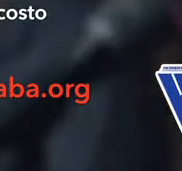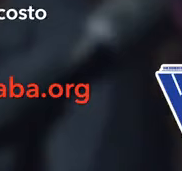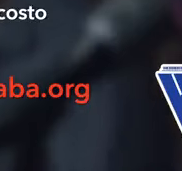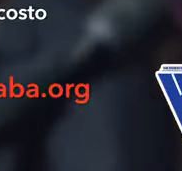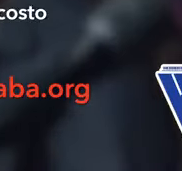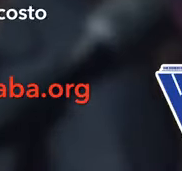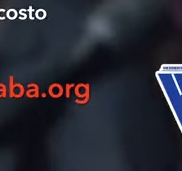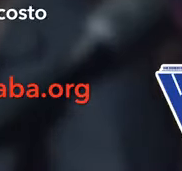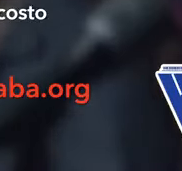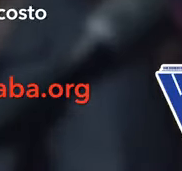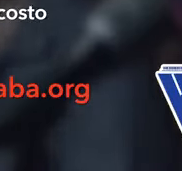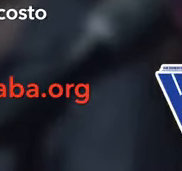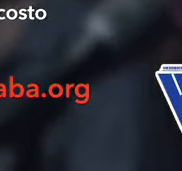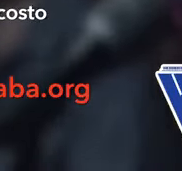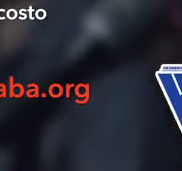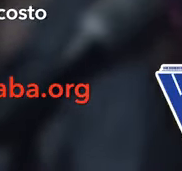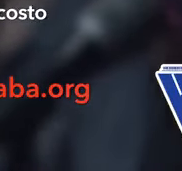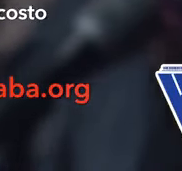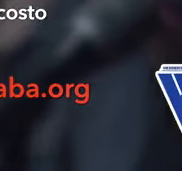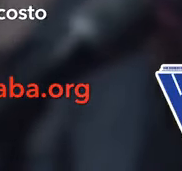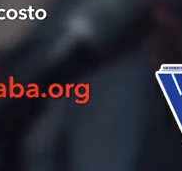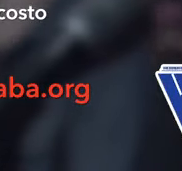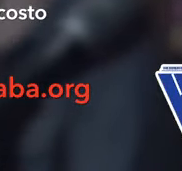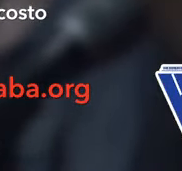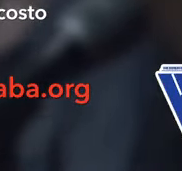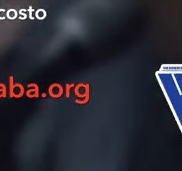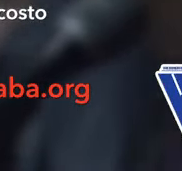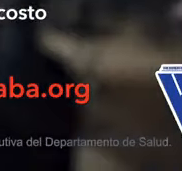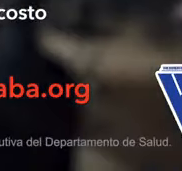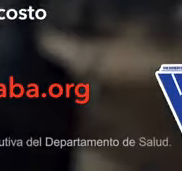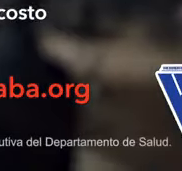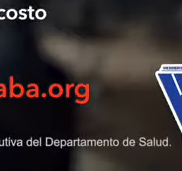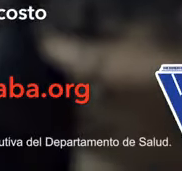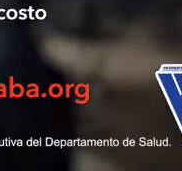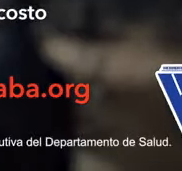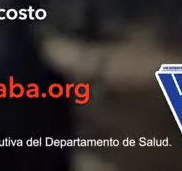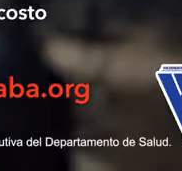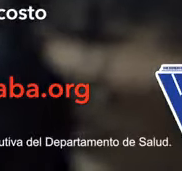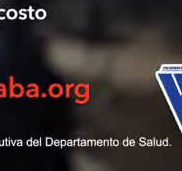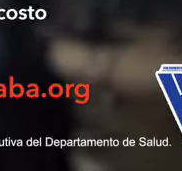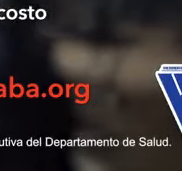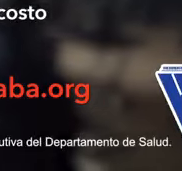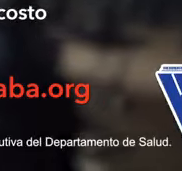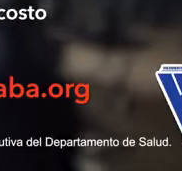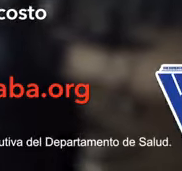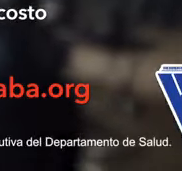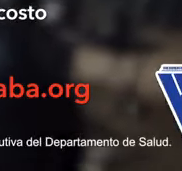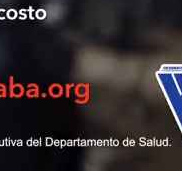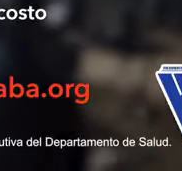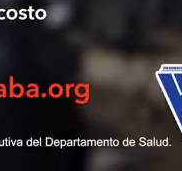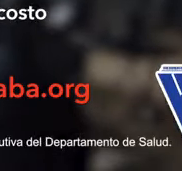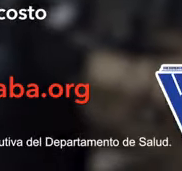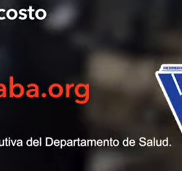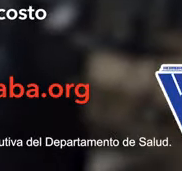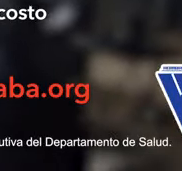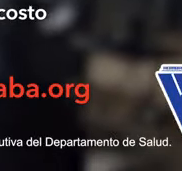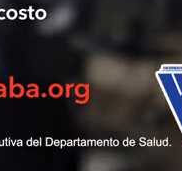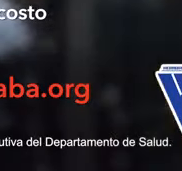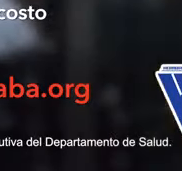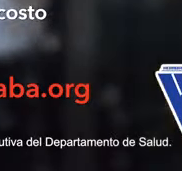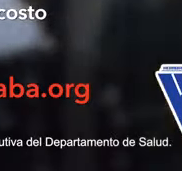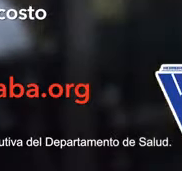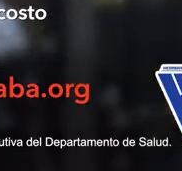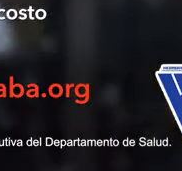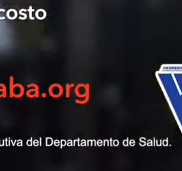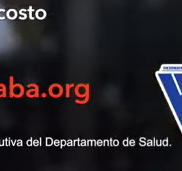730-5880, alaba.org y las plataformas digitales. Estaremos observando las directrices de la orden ejecutiva del